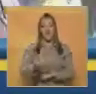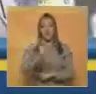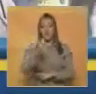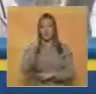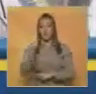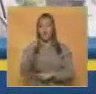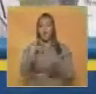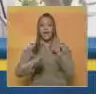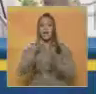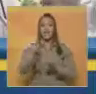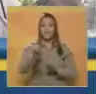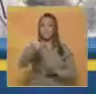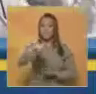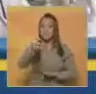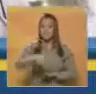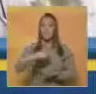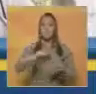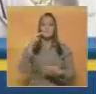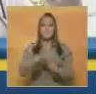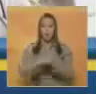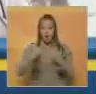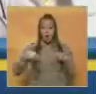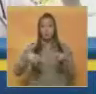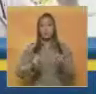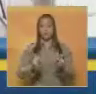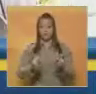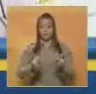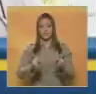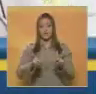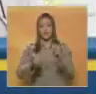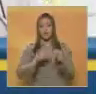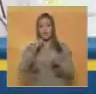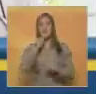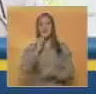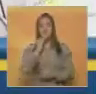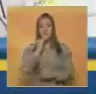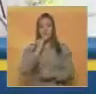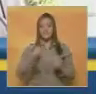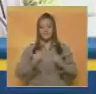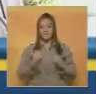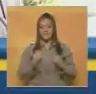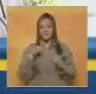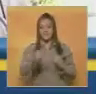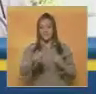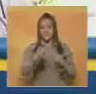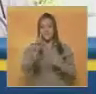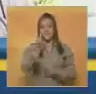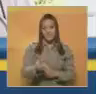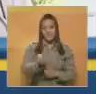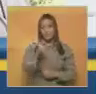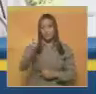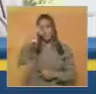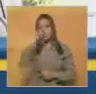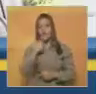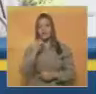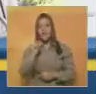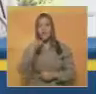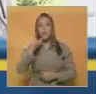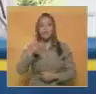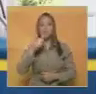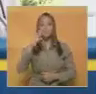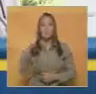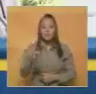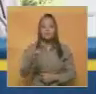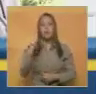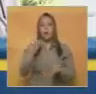que necesitan este tipo de plan para darle la oportunidad a nuestros muchachos barloventeños o del Tuyo, de Los Teques, o de Guarenas, Guatire, que